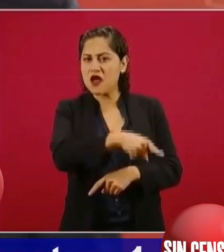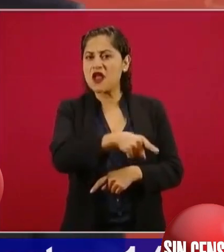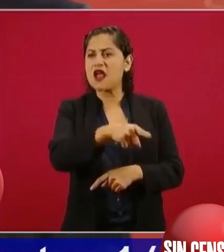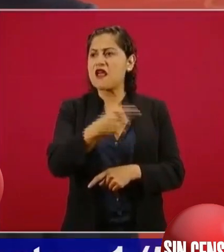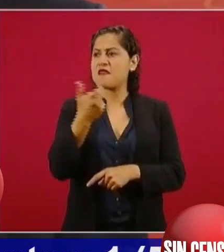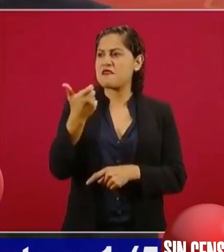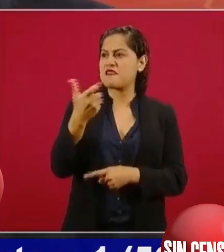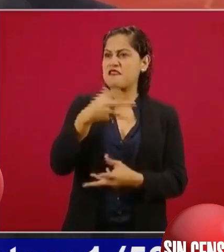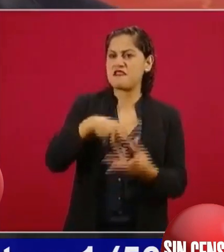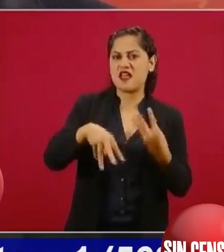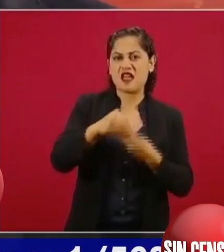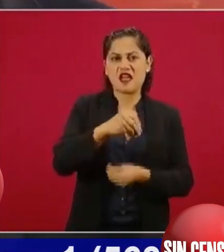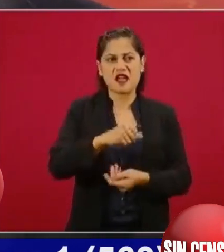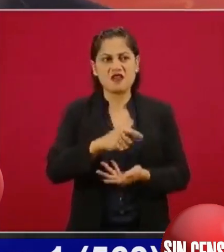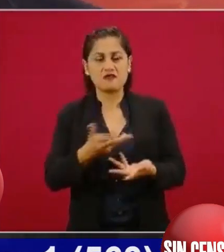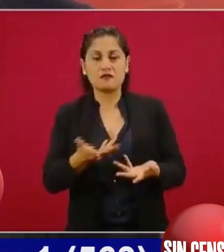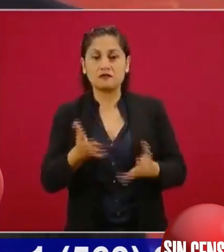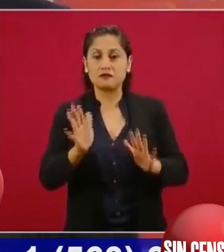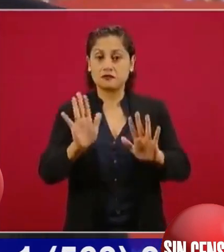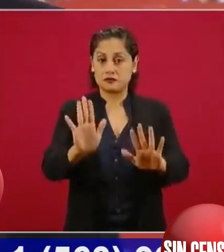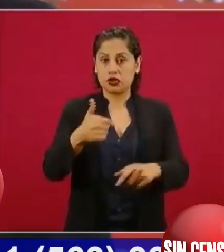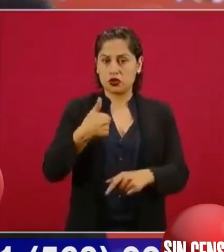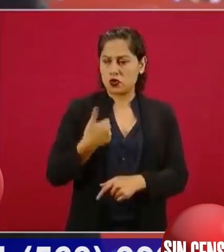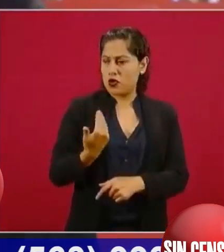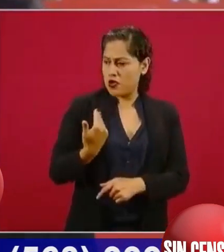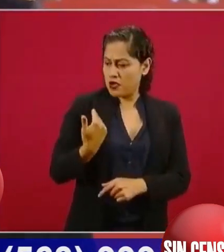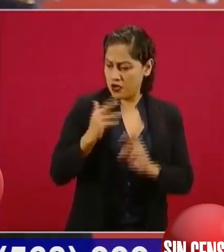Acabo de tener una reunión con la CENTE